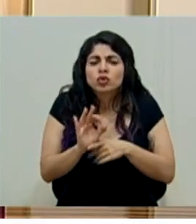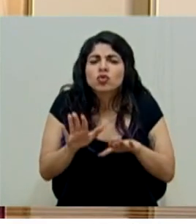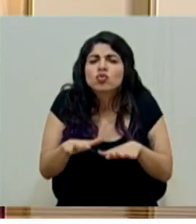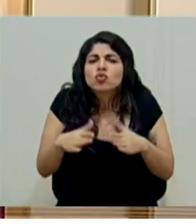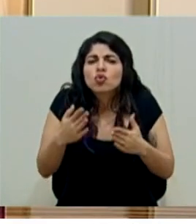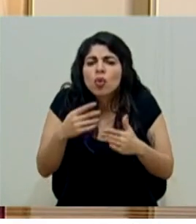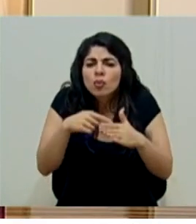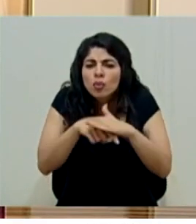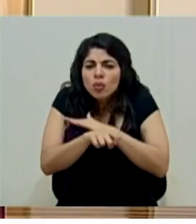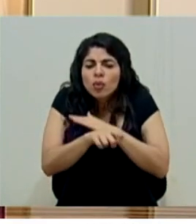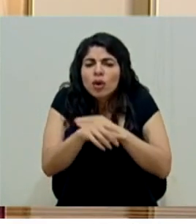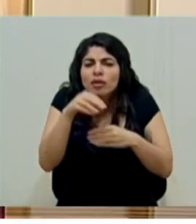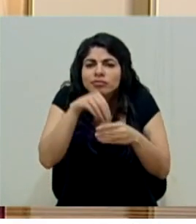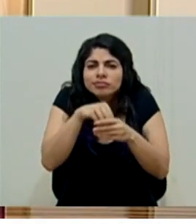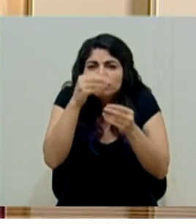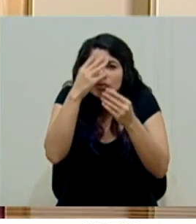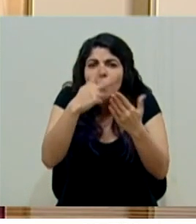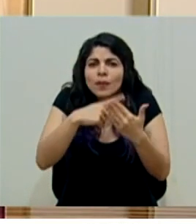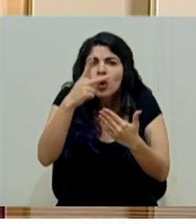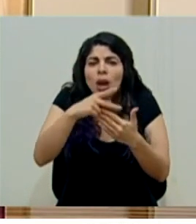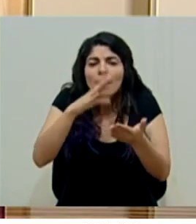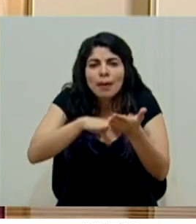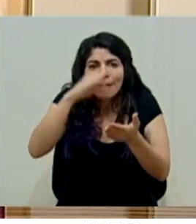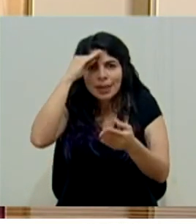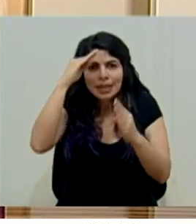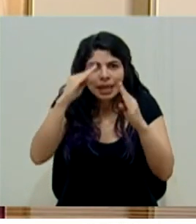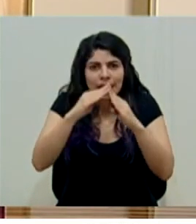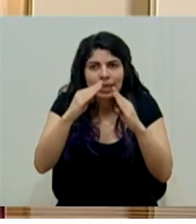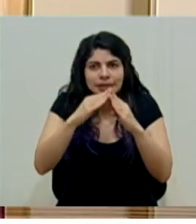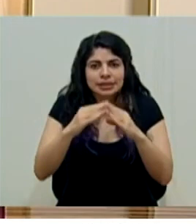podrán acceder a los contenidos del programa Aprendo en Casa.